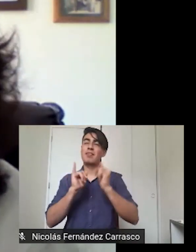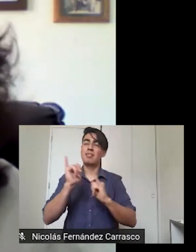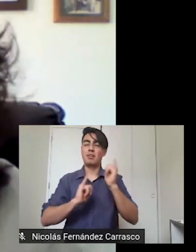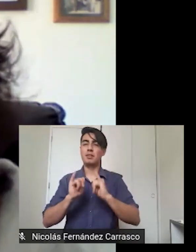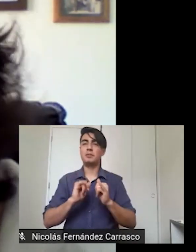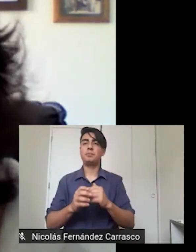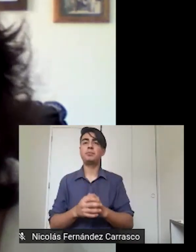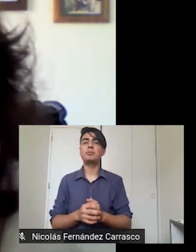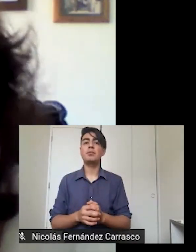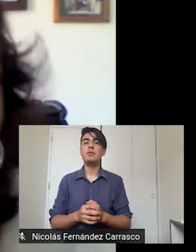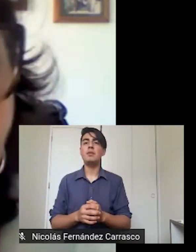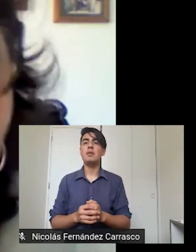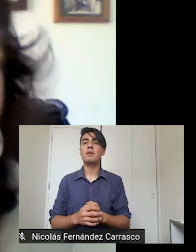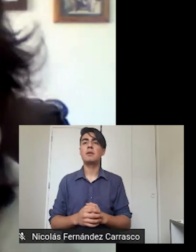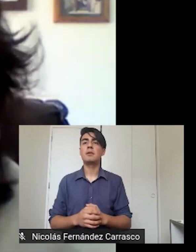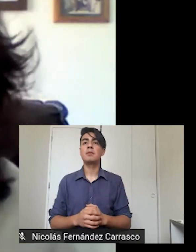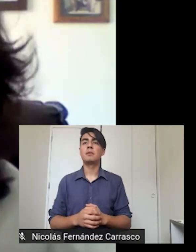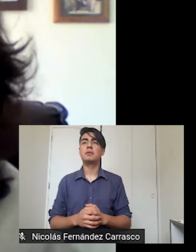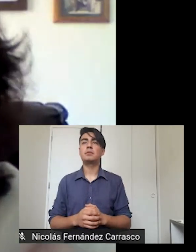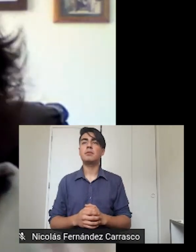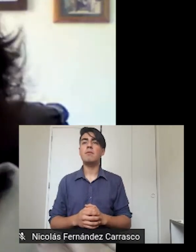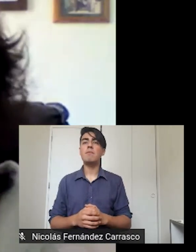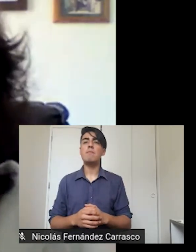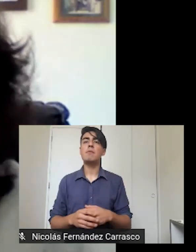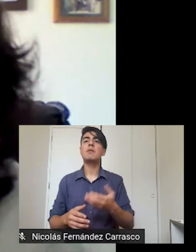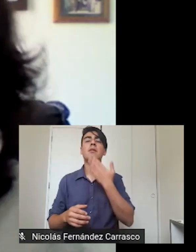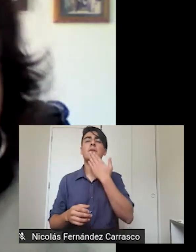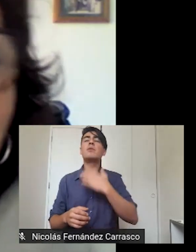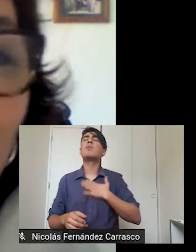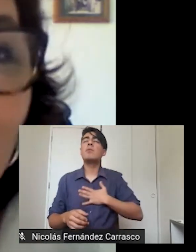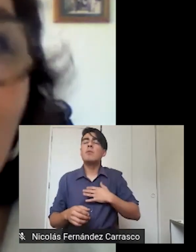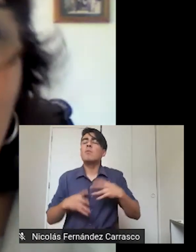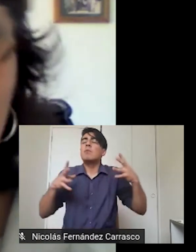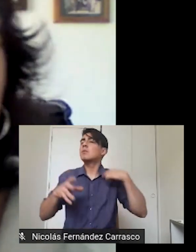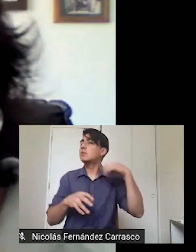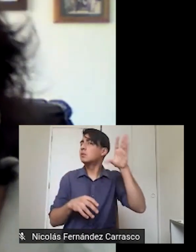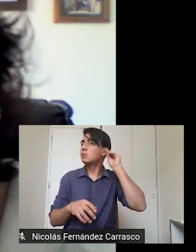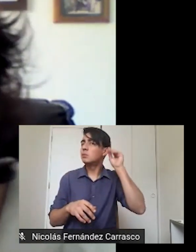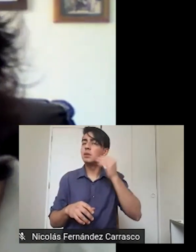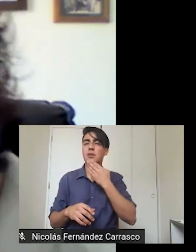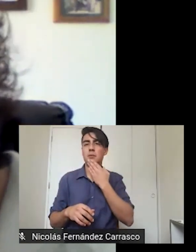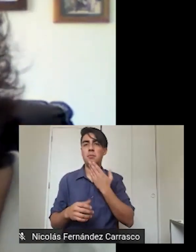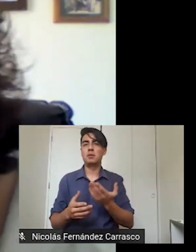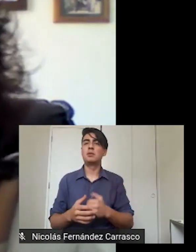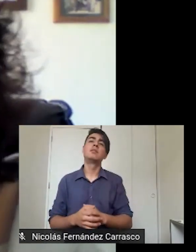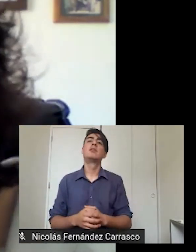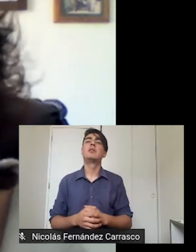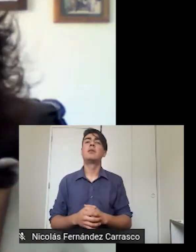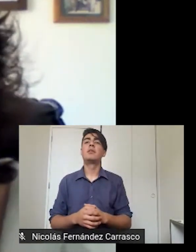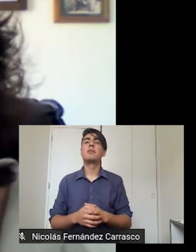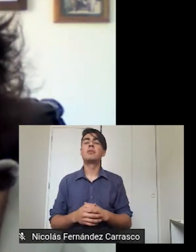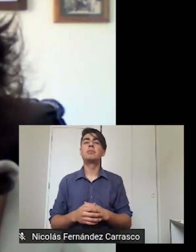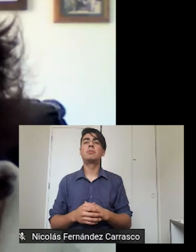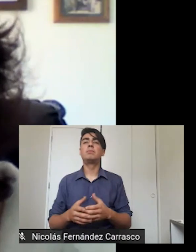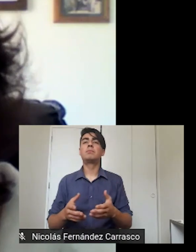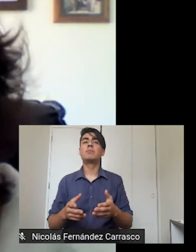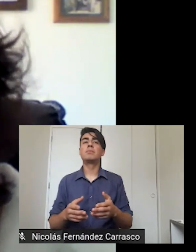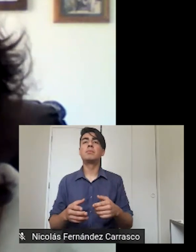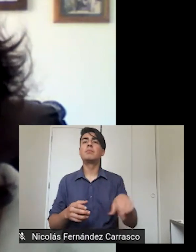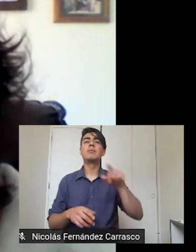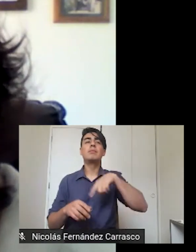que ha sido, que quedaron todos con gusto a poco, que quieren más de DEMRA. Así que, bueno,